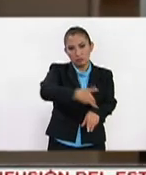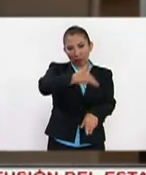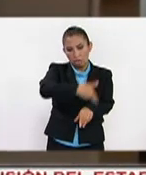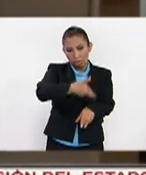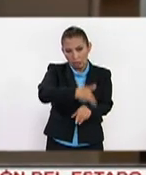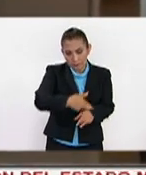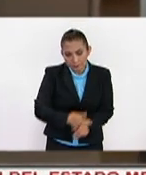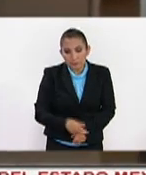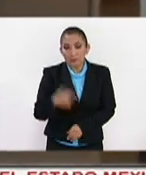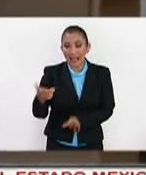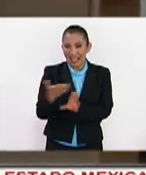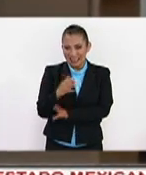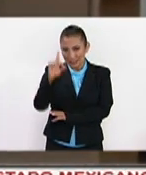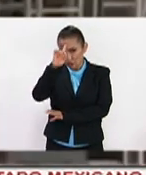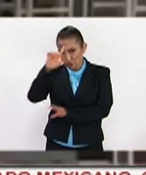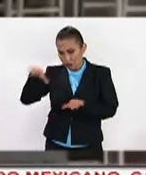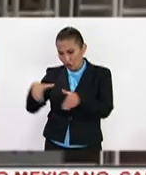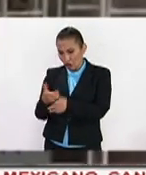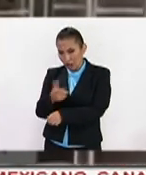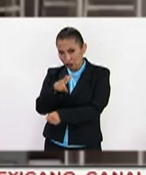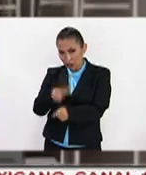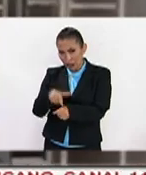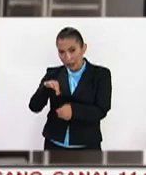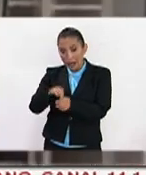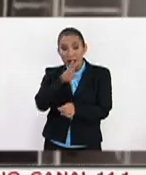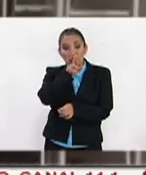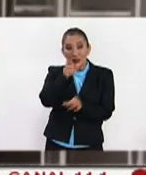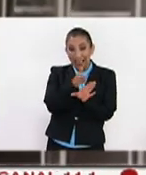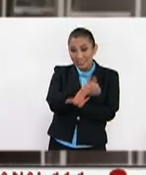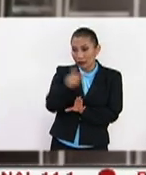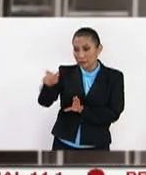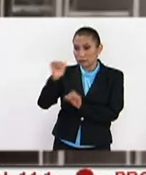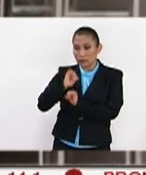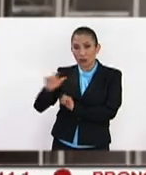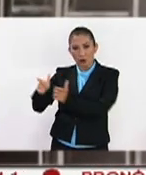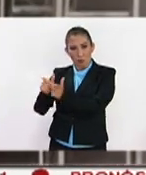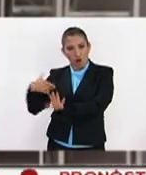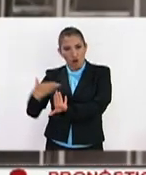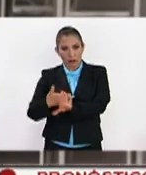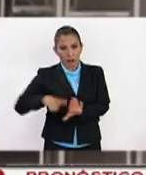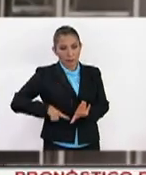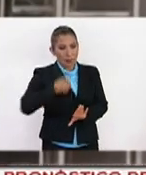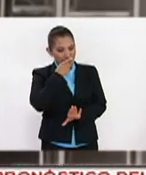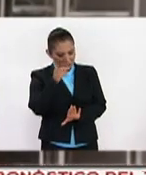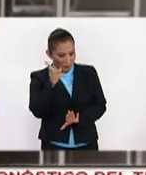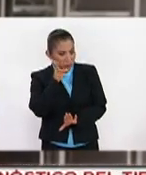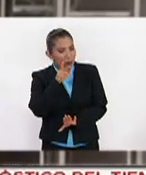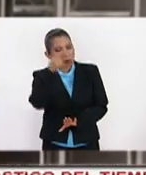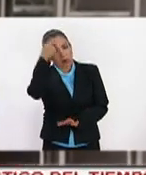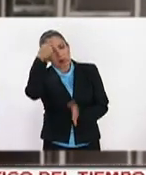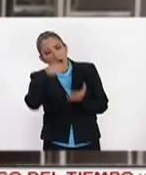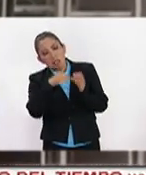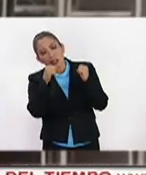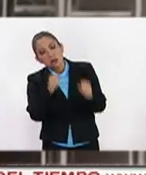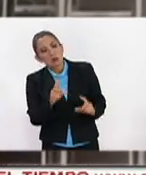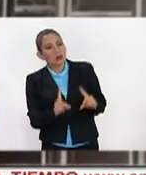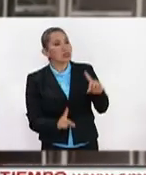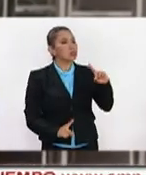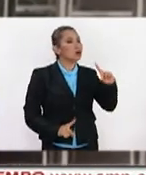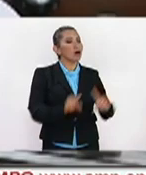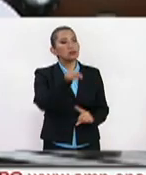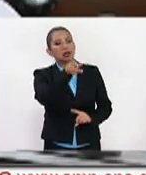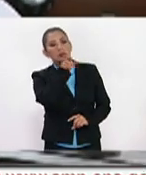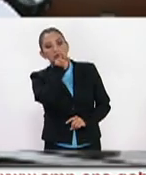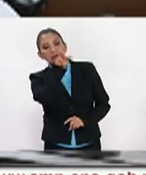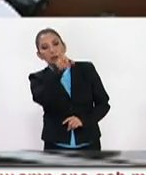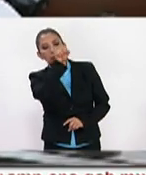proceso. Antes de que el Consejo Nacional Electoral anunciara los resultados, voceros opositores manifestaron tener serias sospechas y dudas sobre